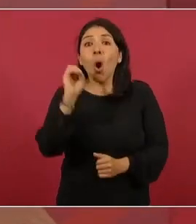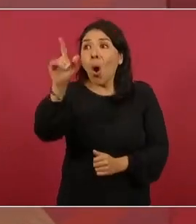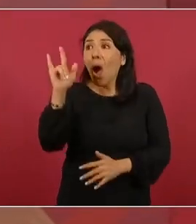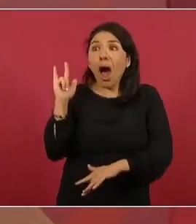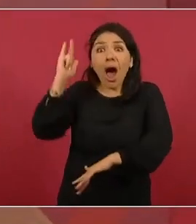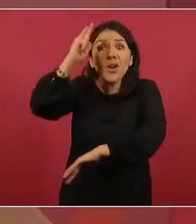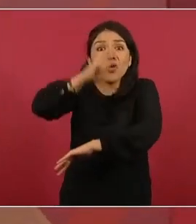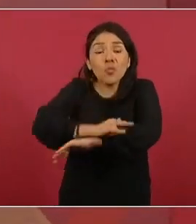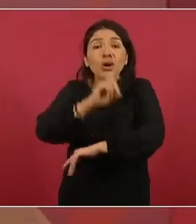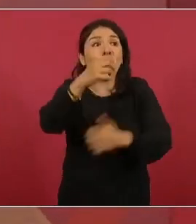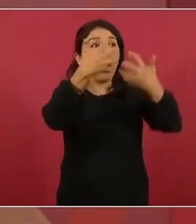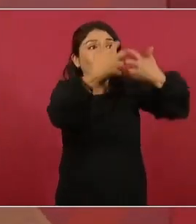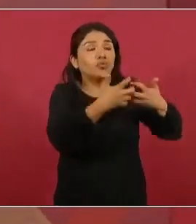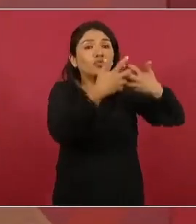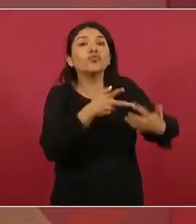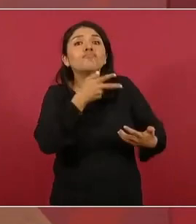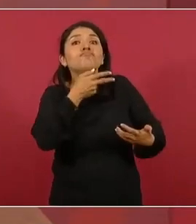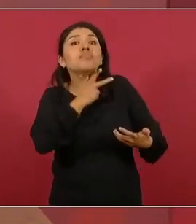la refinería,